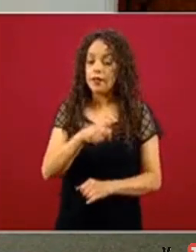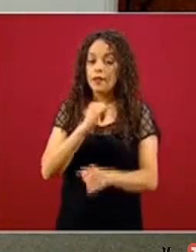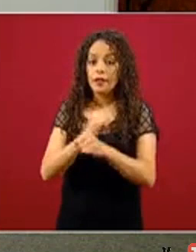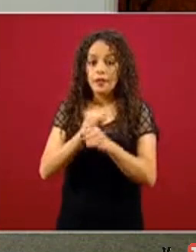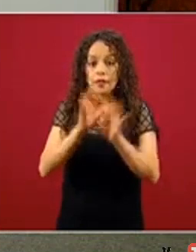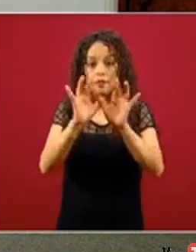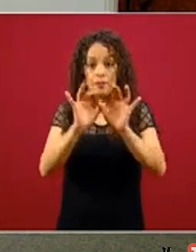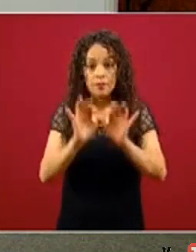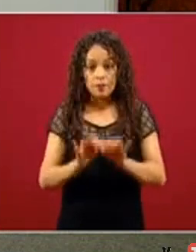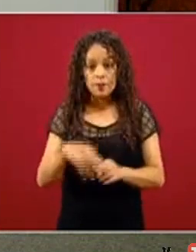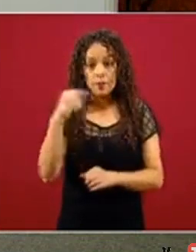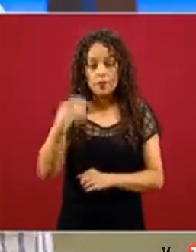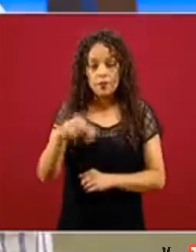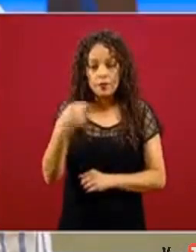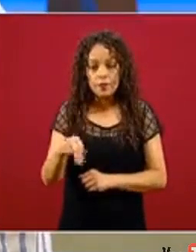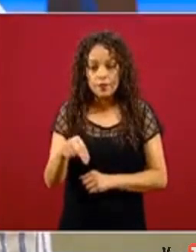llama